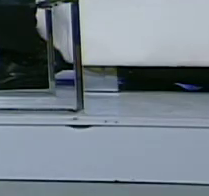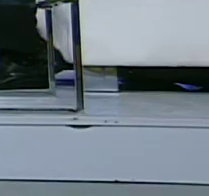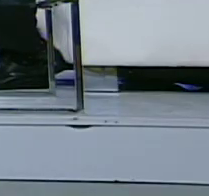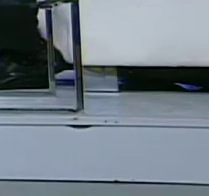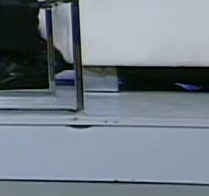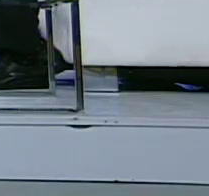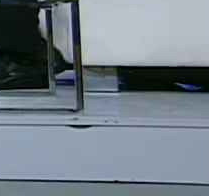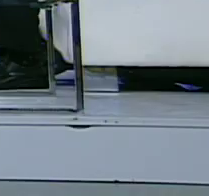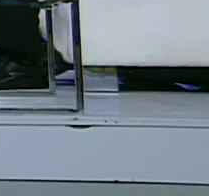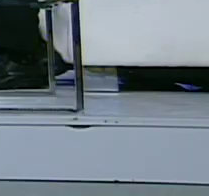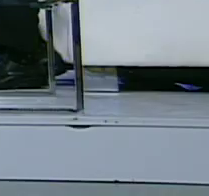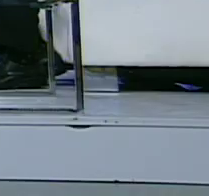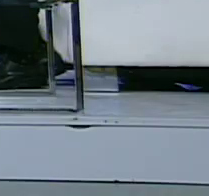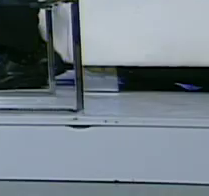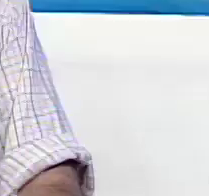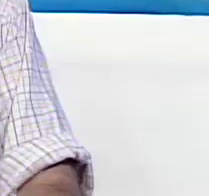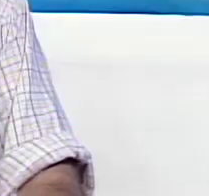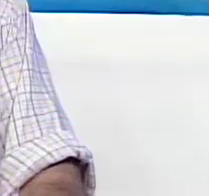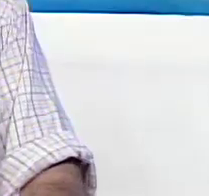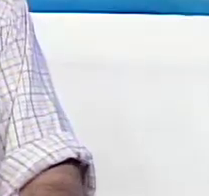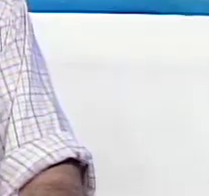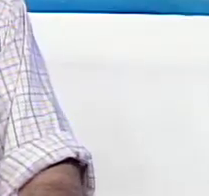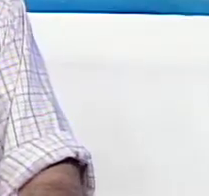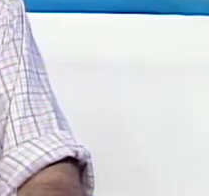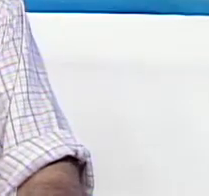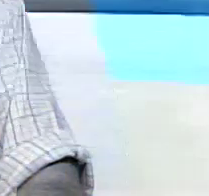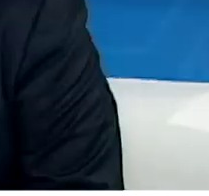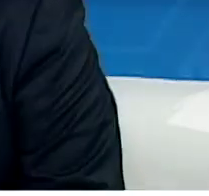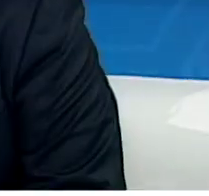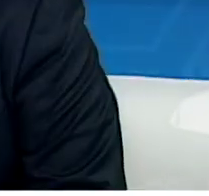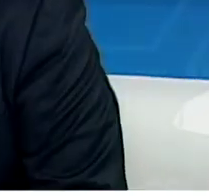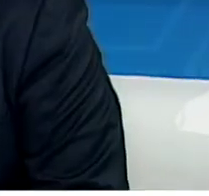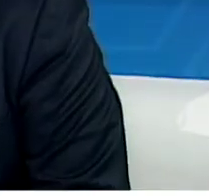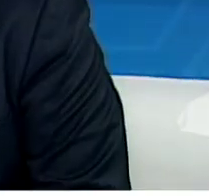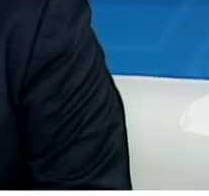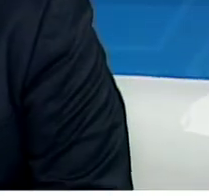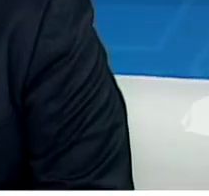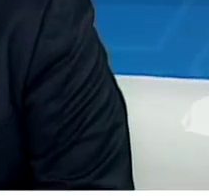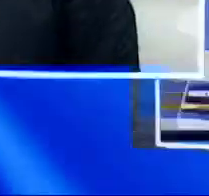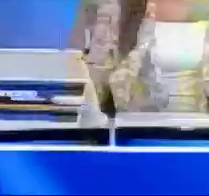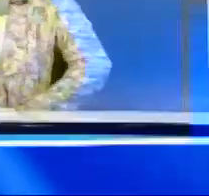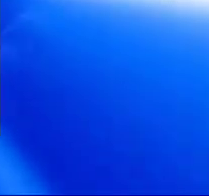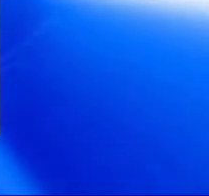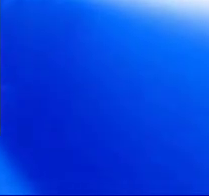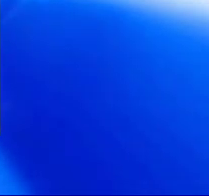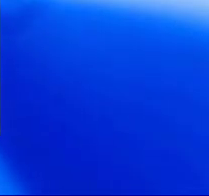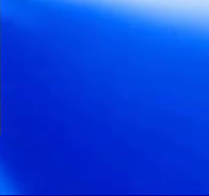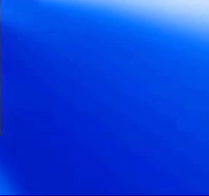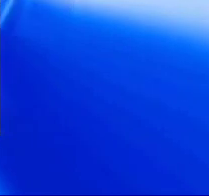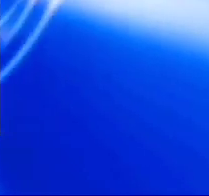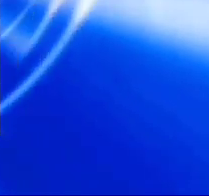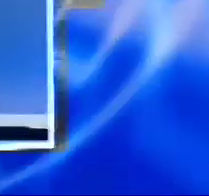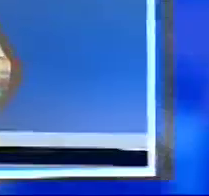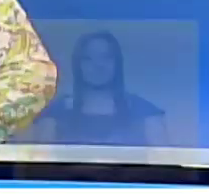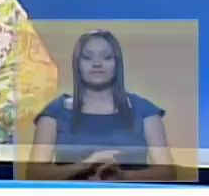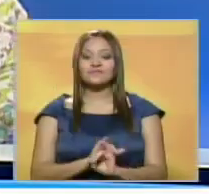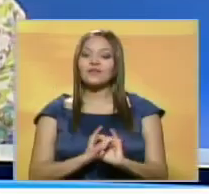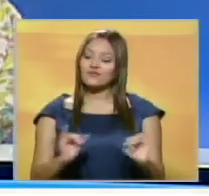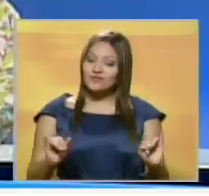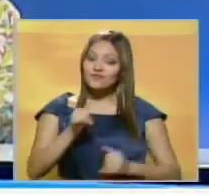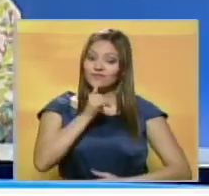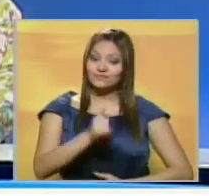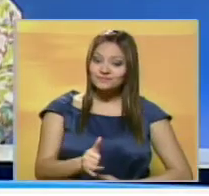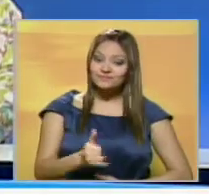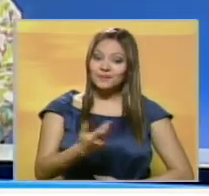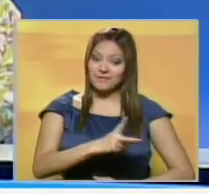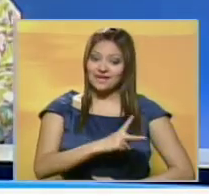Siempre la verdad. Jesús Faría, diputado a la Asamblea Nacional por el PSUV. Quedamos con Endrina para la despedida. Gracias, Eduardo. Amigos, hasta aquí la presente